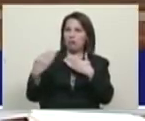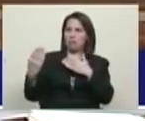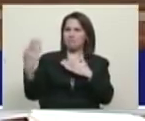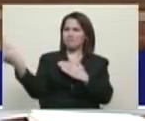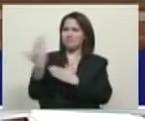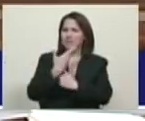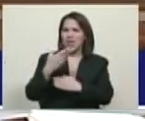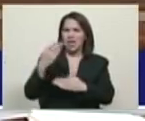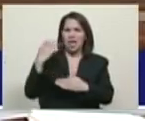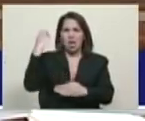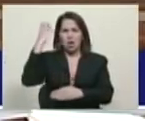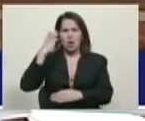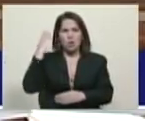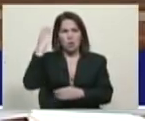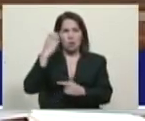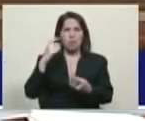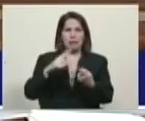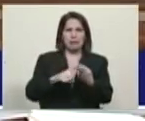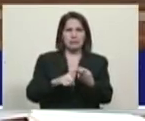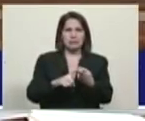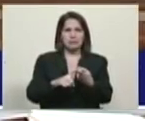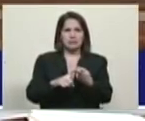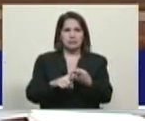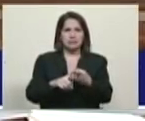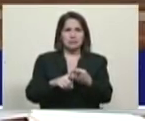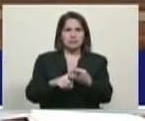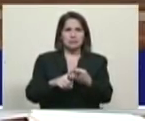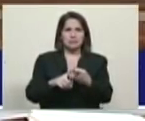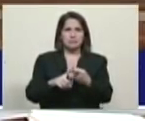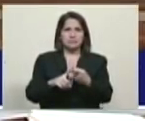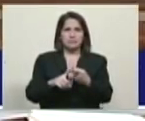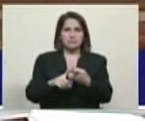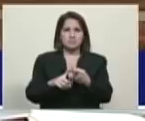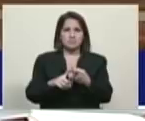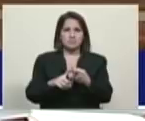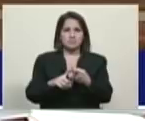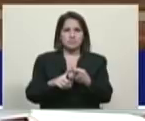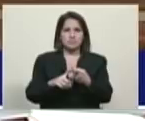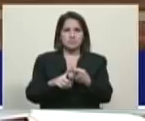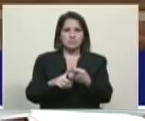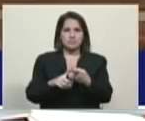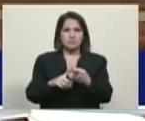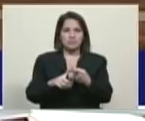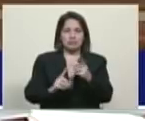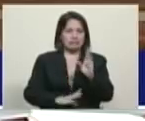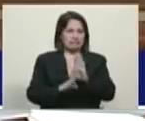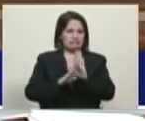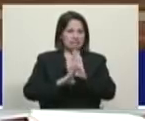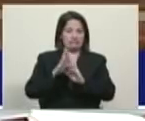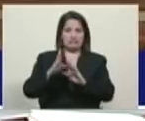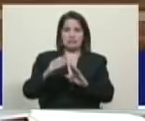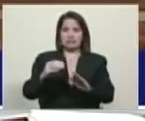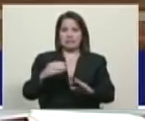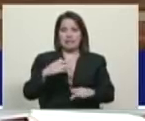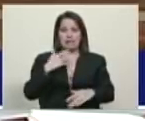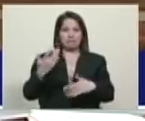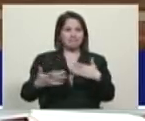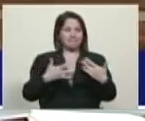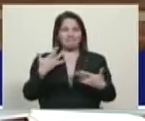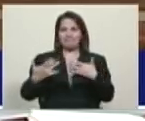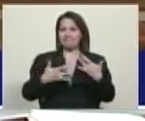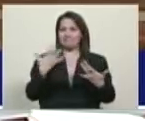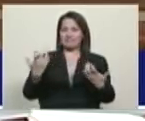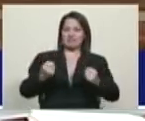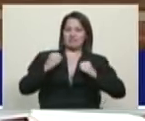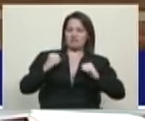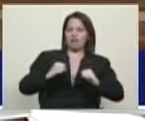Europa, de la derecha oligárquica, lo que hace es acrecentar nuestro ánimo, nuestro empeño